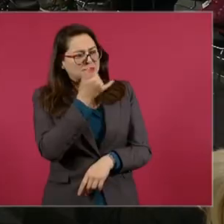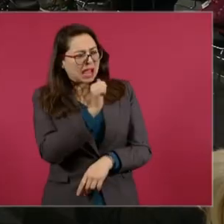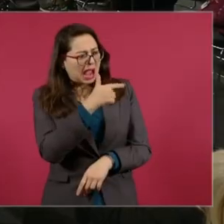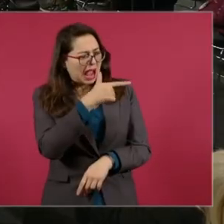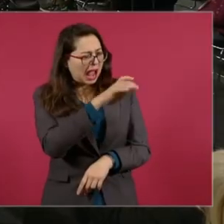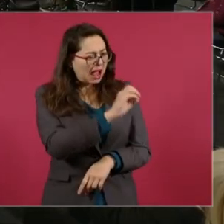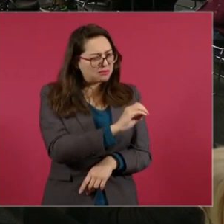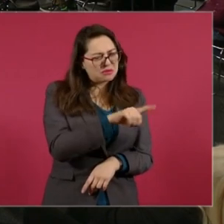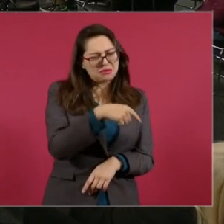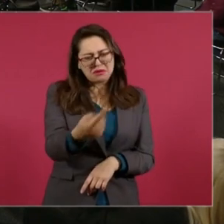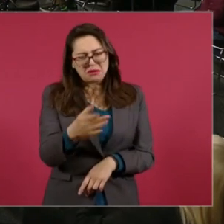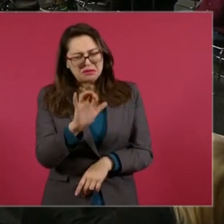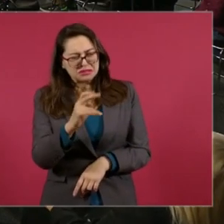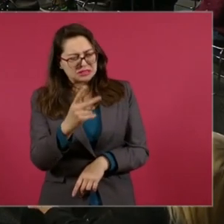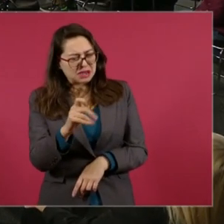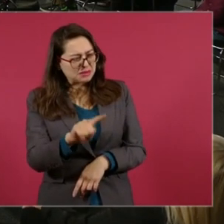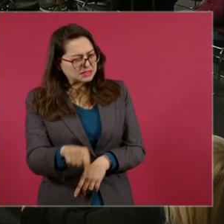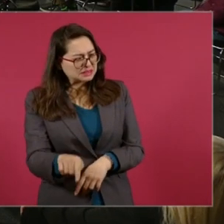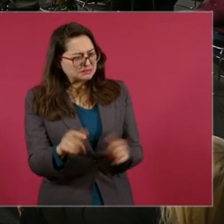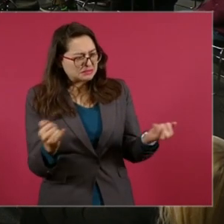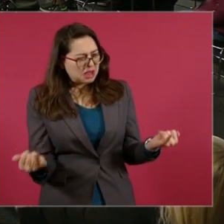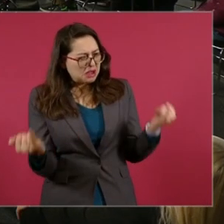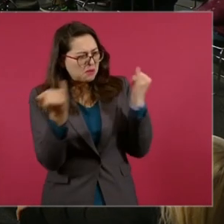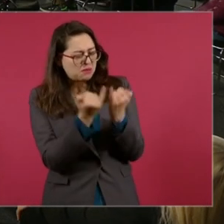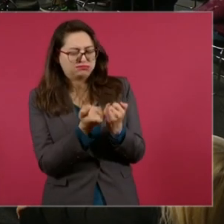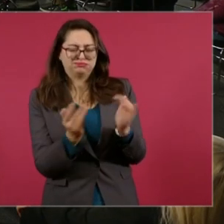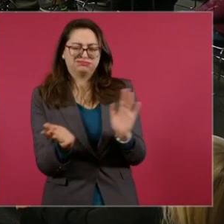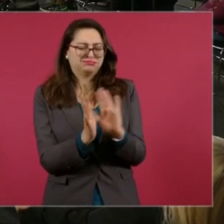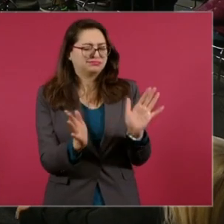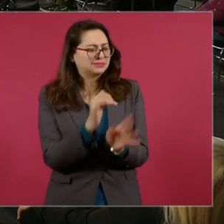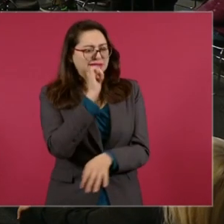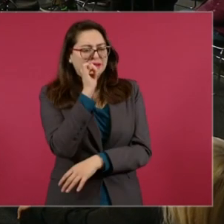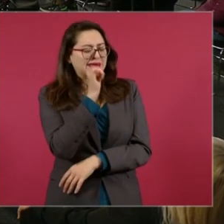Pues comparación, quedan dos